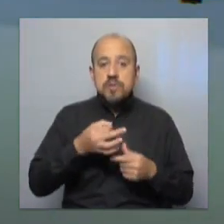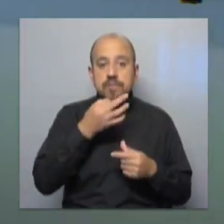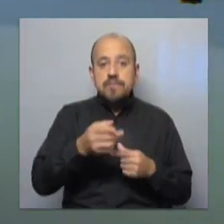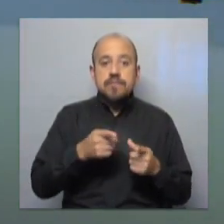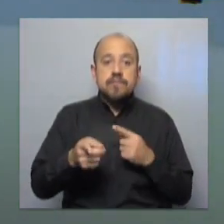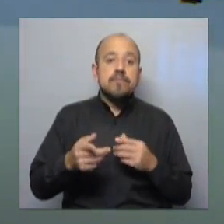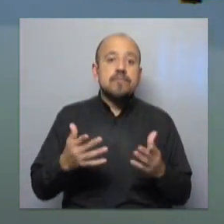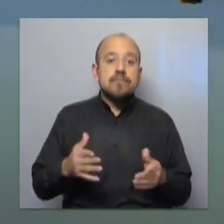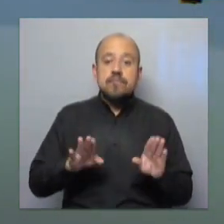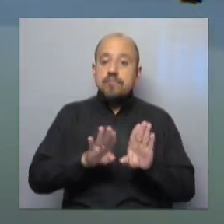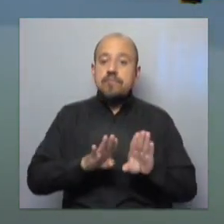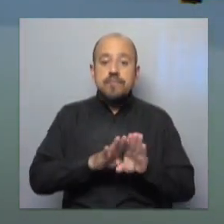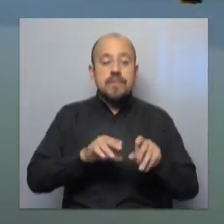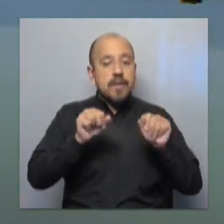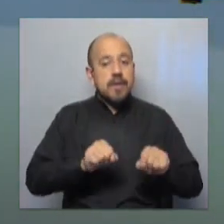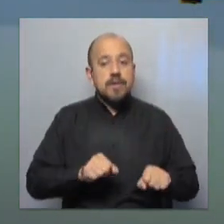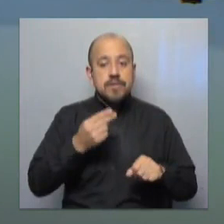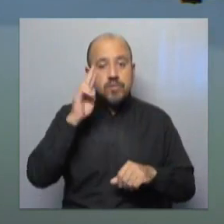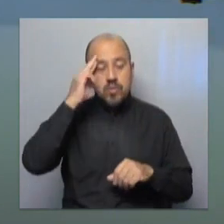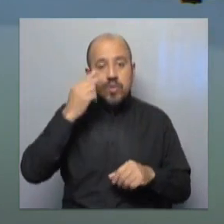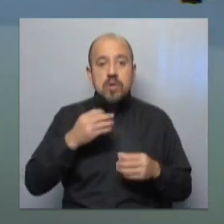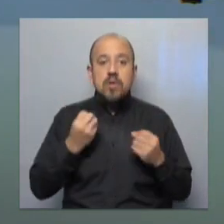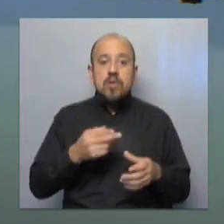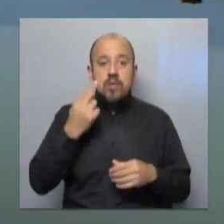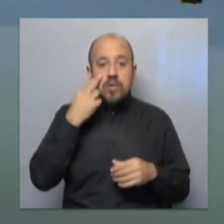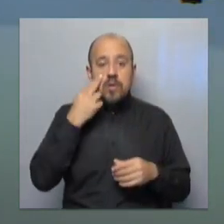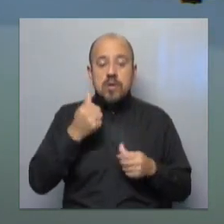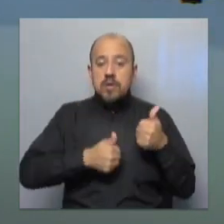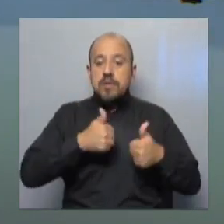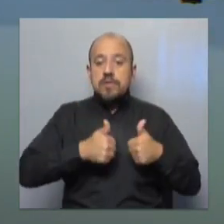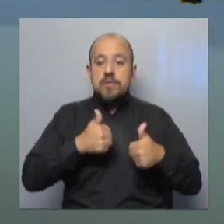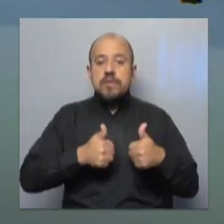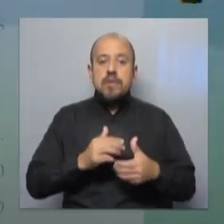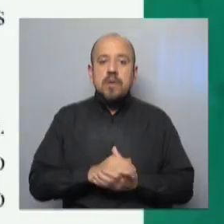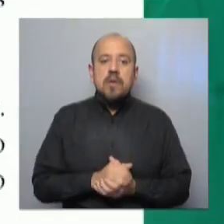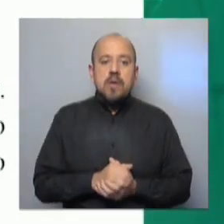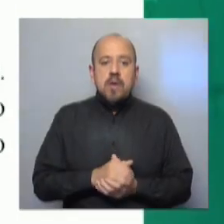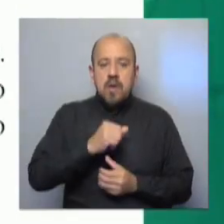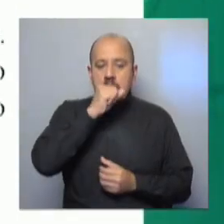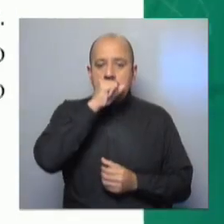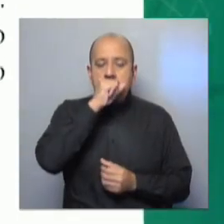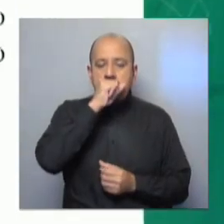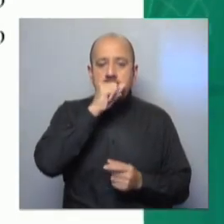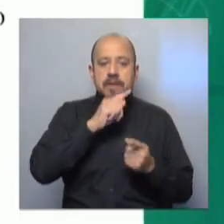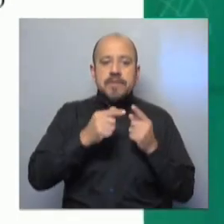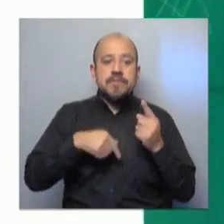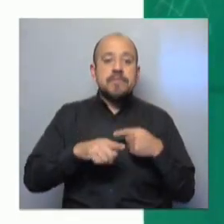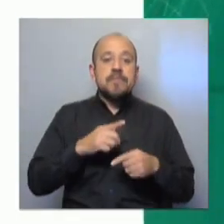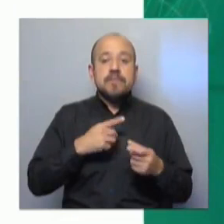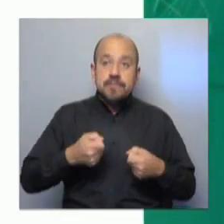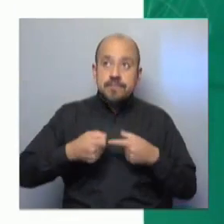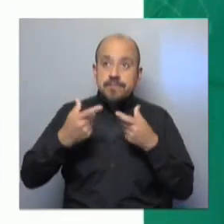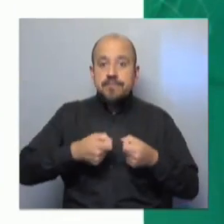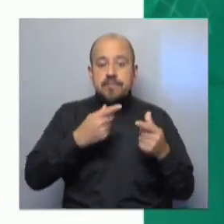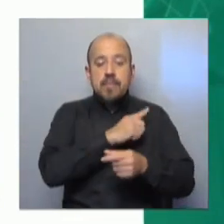que en los últimos tiempos han cerrado muchas empresas en uruguay por problemas de competitividad los exportadores sostienen que el